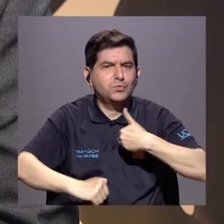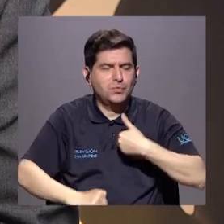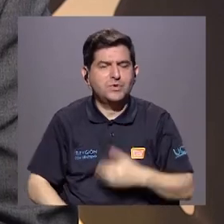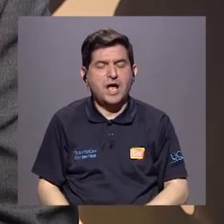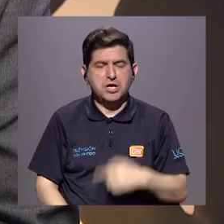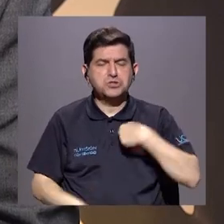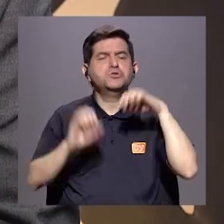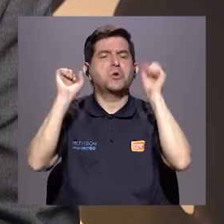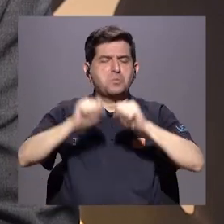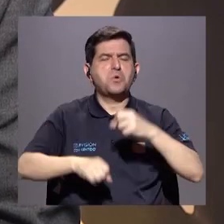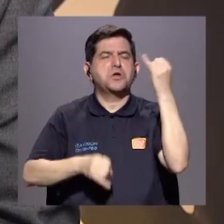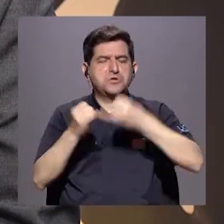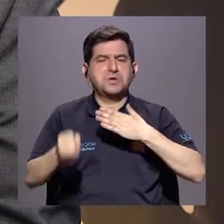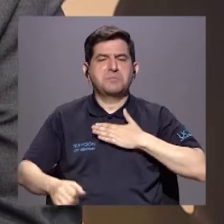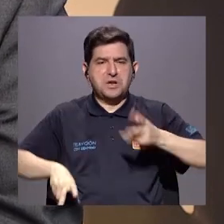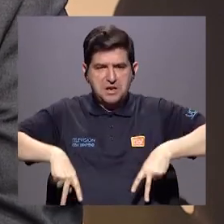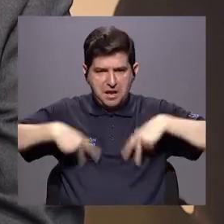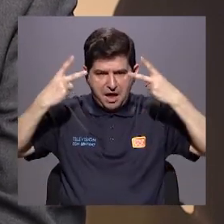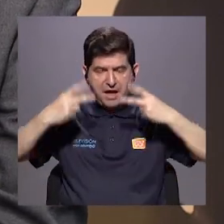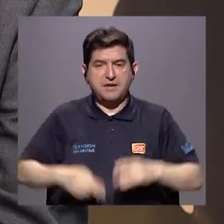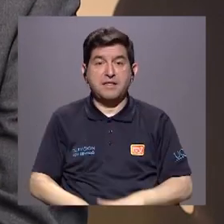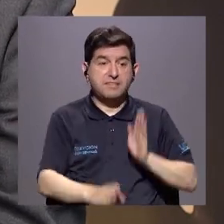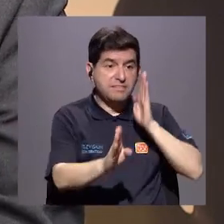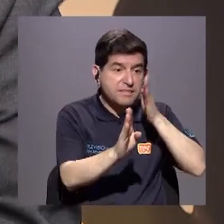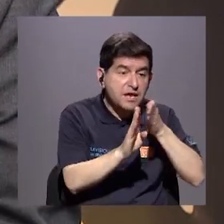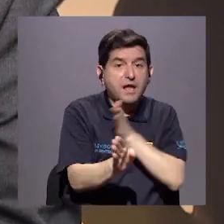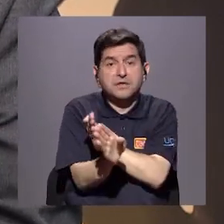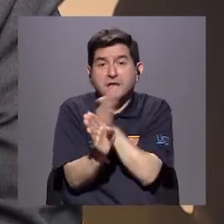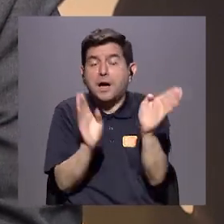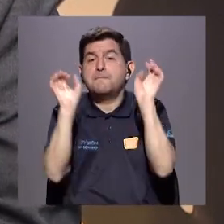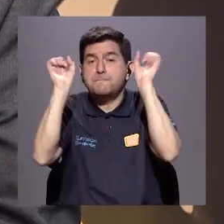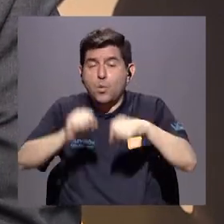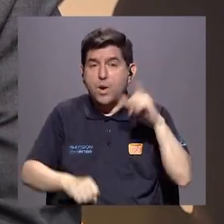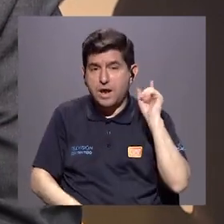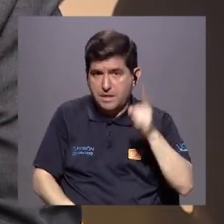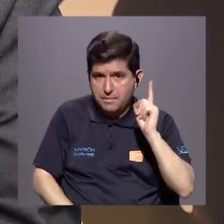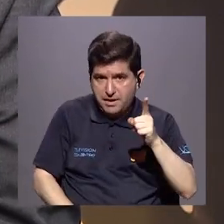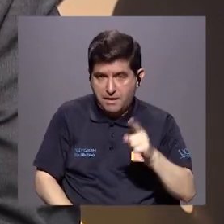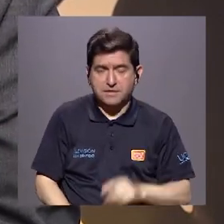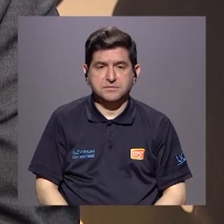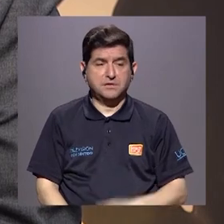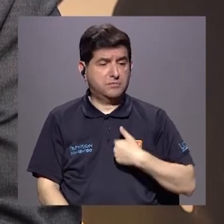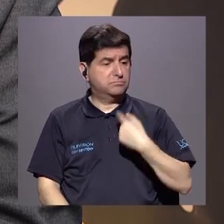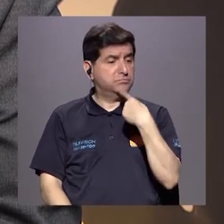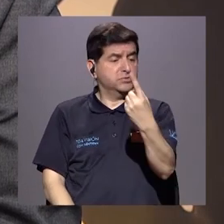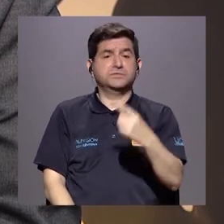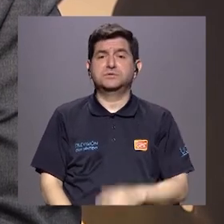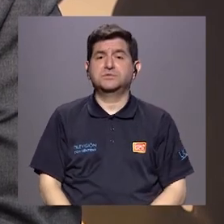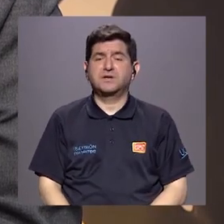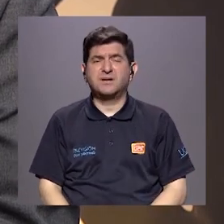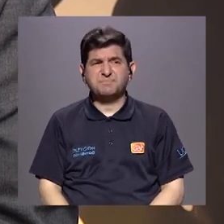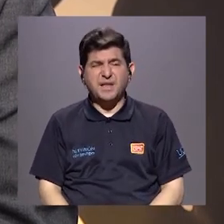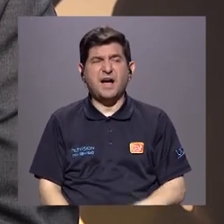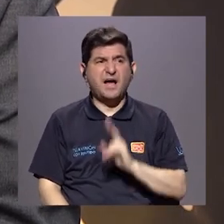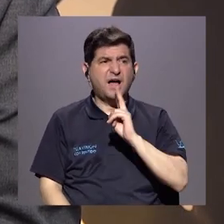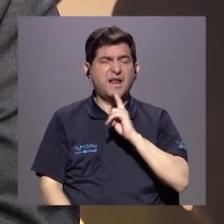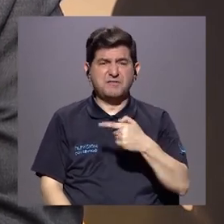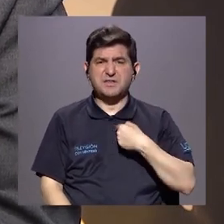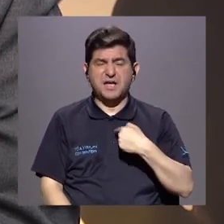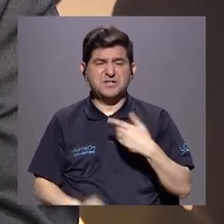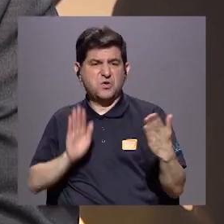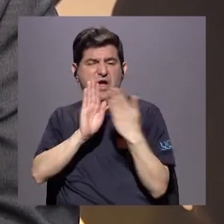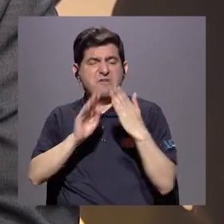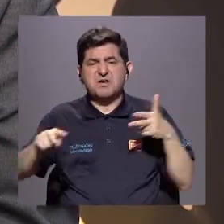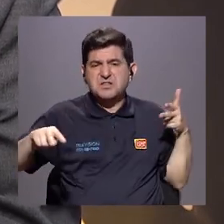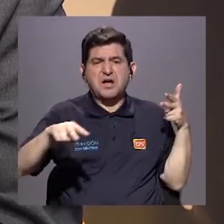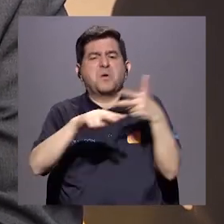podría acabar con mi vida verdad las amenazas pueden ser directas o indirectas podría ser que efectivamente yo diga la verdad es que voy a tirarme nunca lo voy